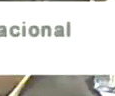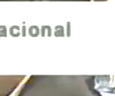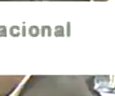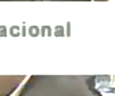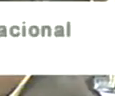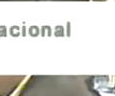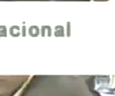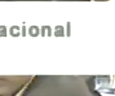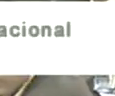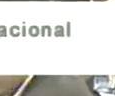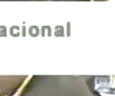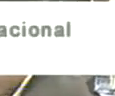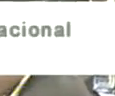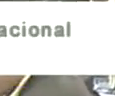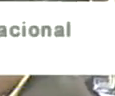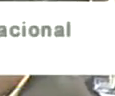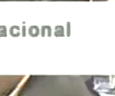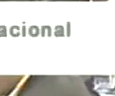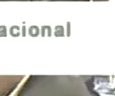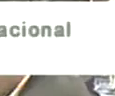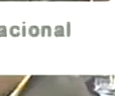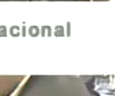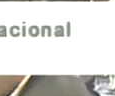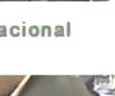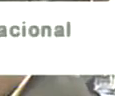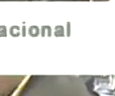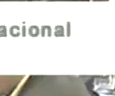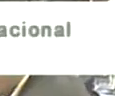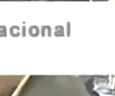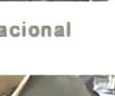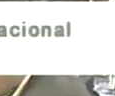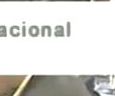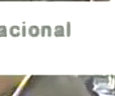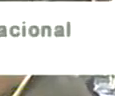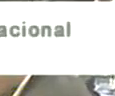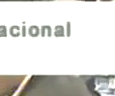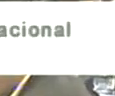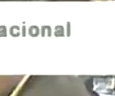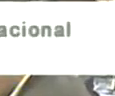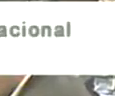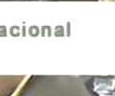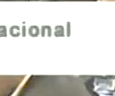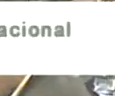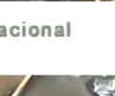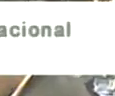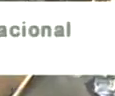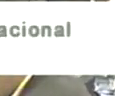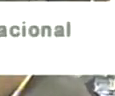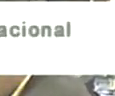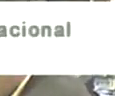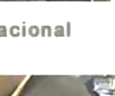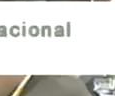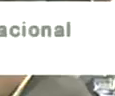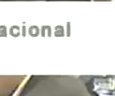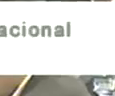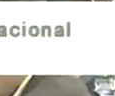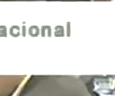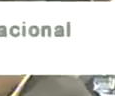viene haciendo el diputado William Hill en la comisión a los efectos de la discusión de la ley. No